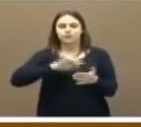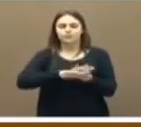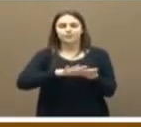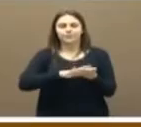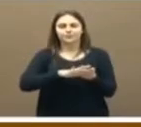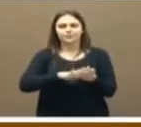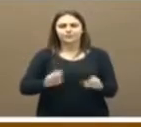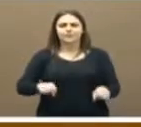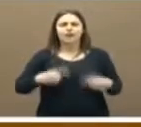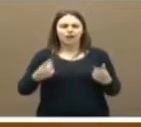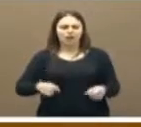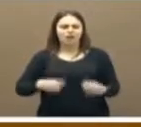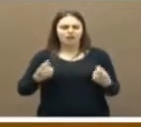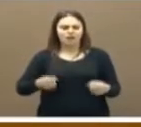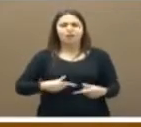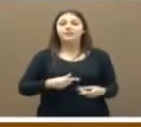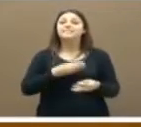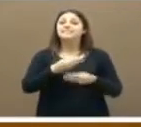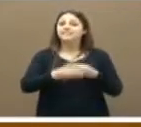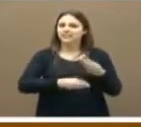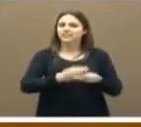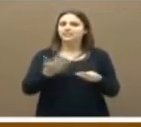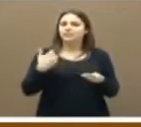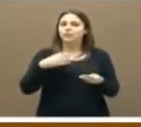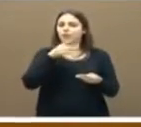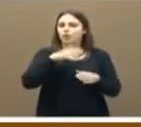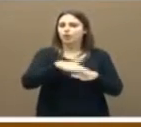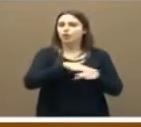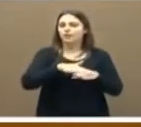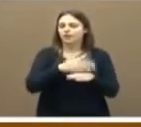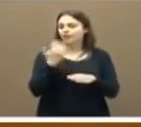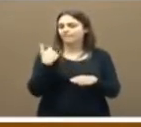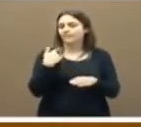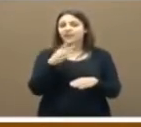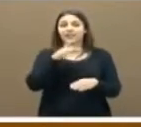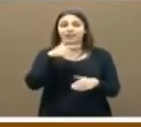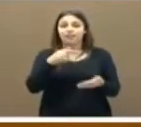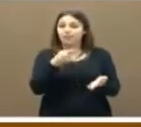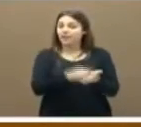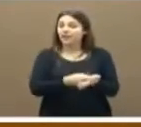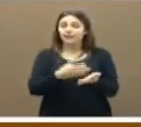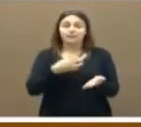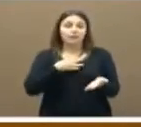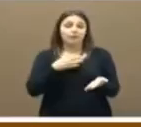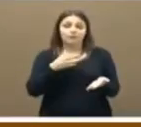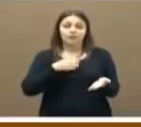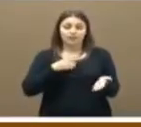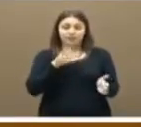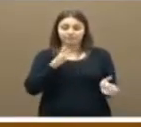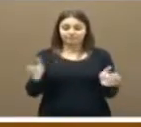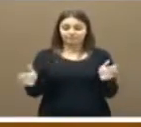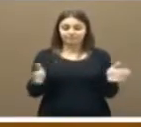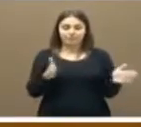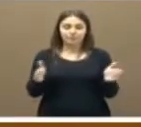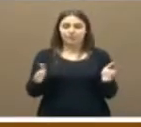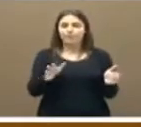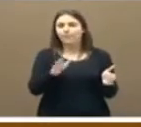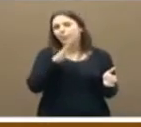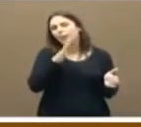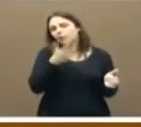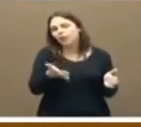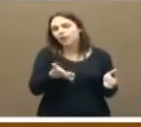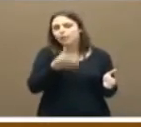gastos realizados por el anterior Gobierno que no han podido pagarse en este periodo por falta